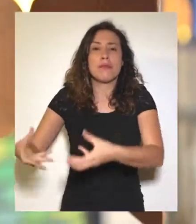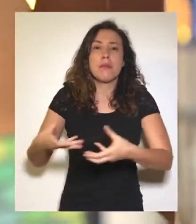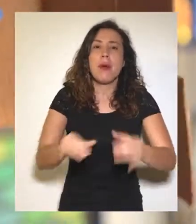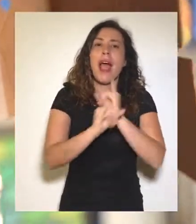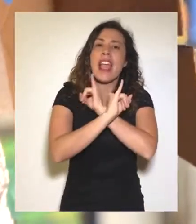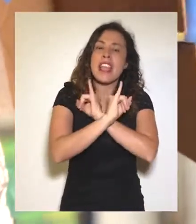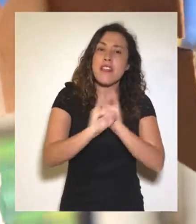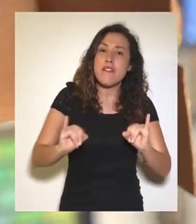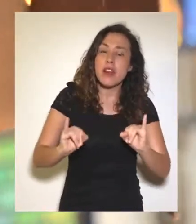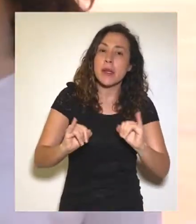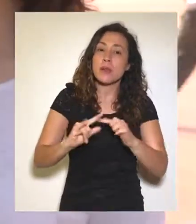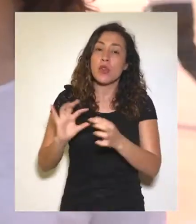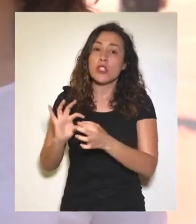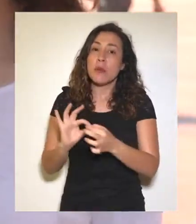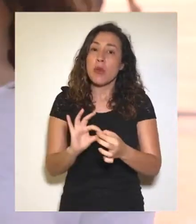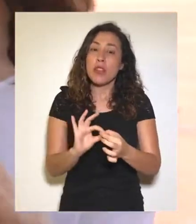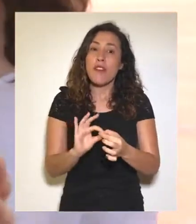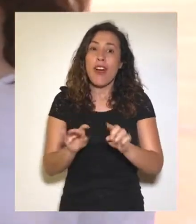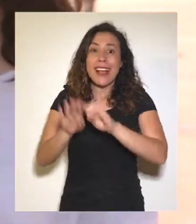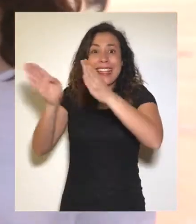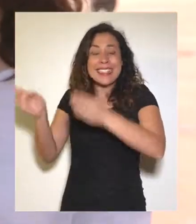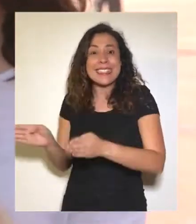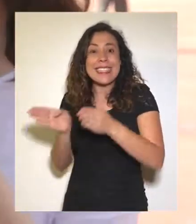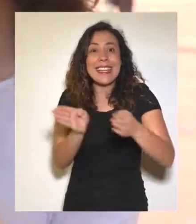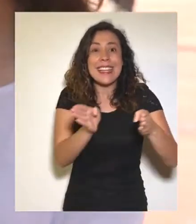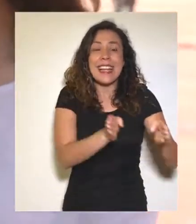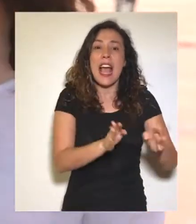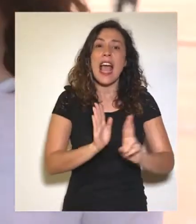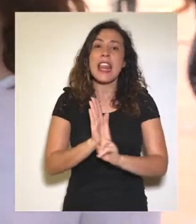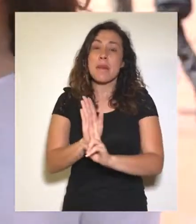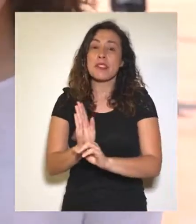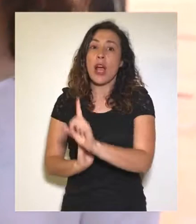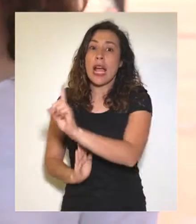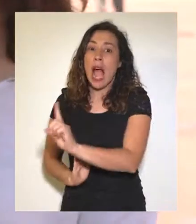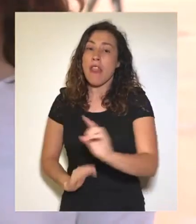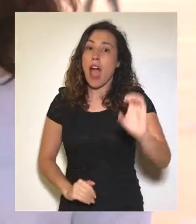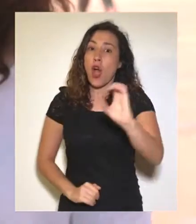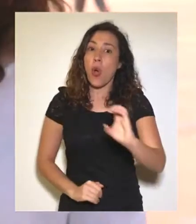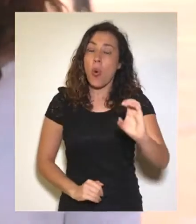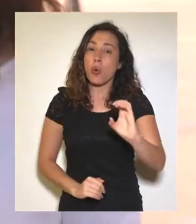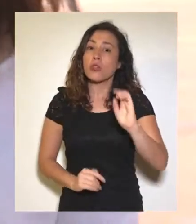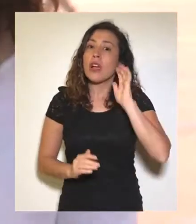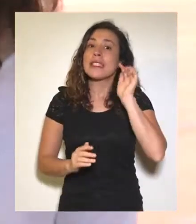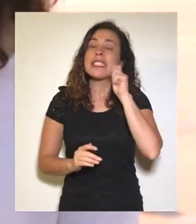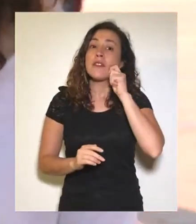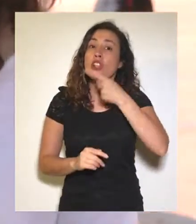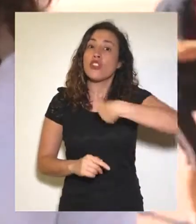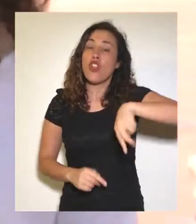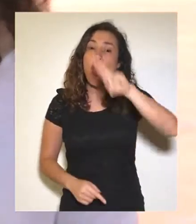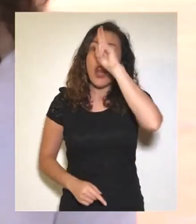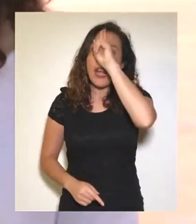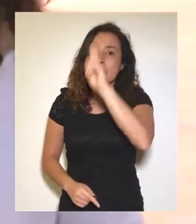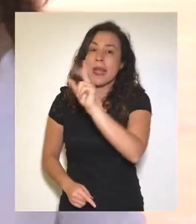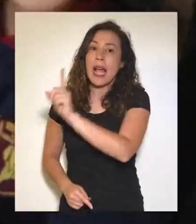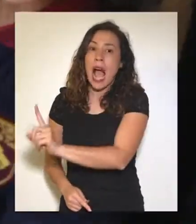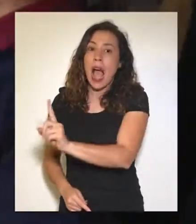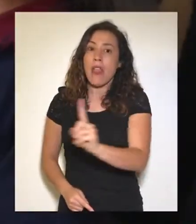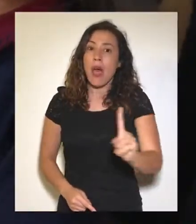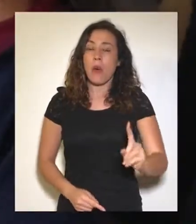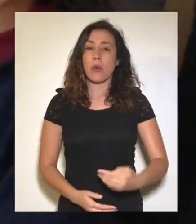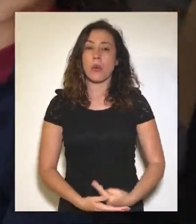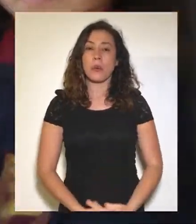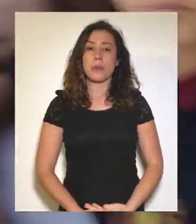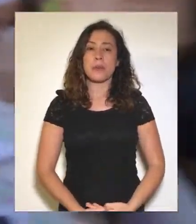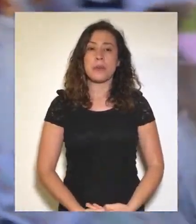material, la información. Por lo tanto, ese stand que representa a cada curso es un todo respetado por cada uno de ellos.